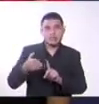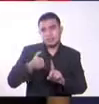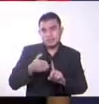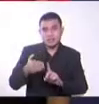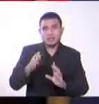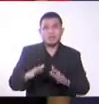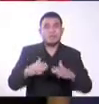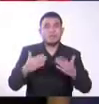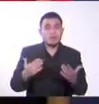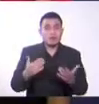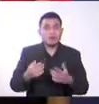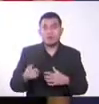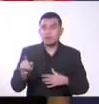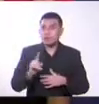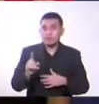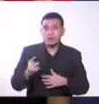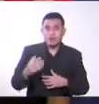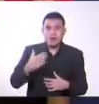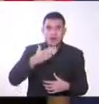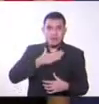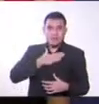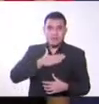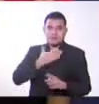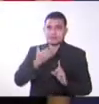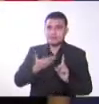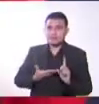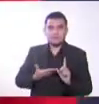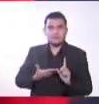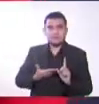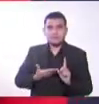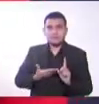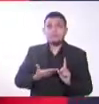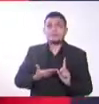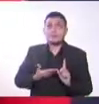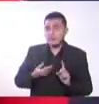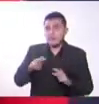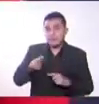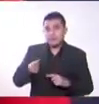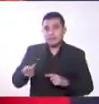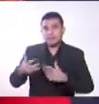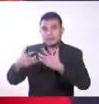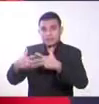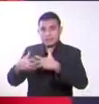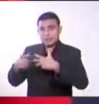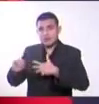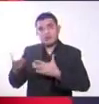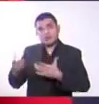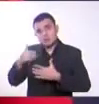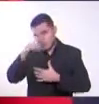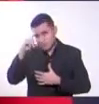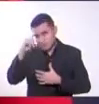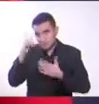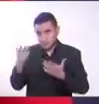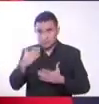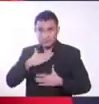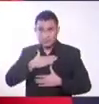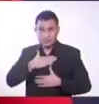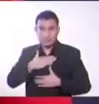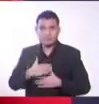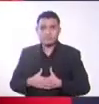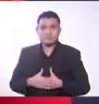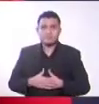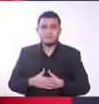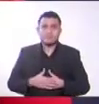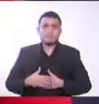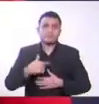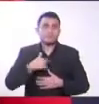no se me aplica a mí como persona, sino que se le aplica al bien o al servicio. Por ejemplo, cuando yo voy